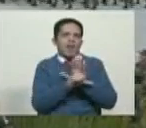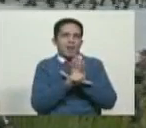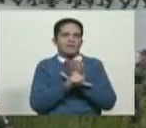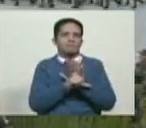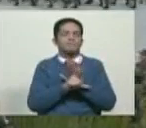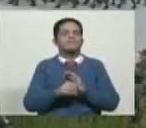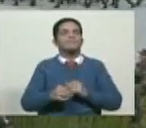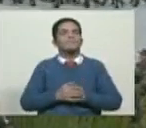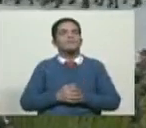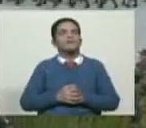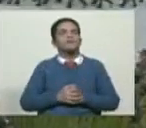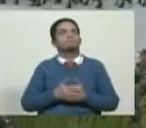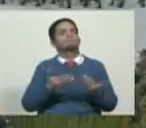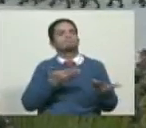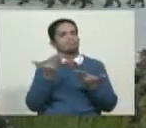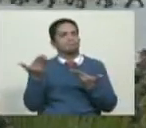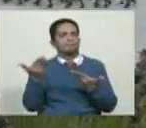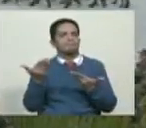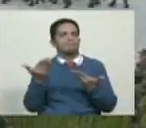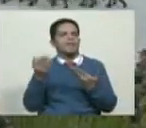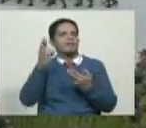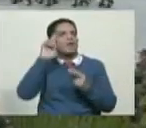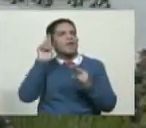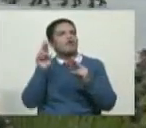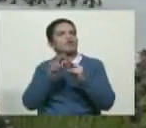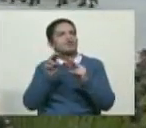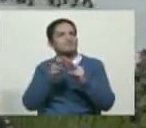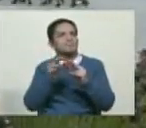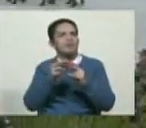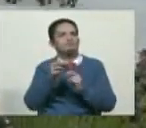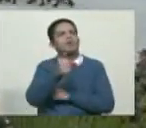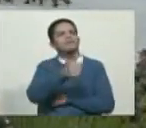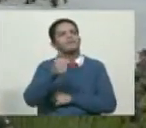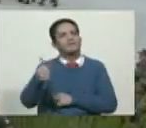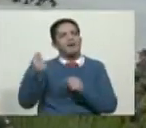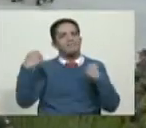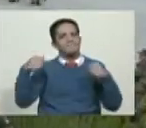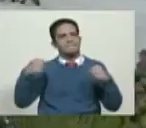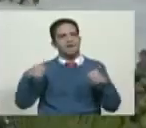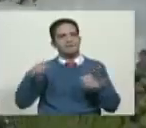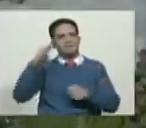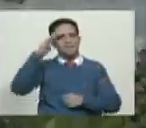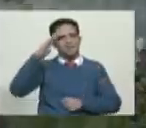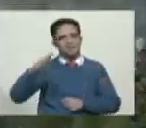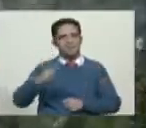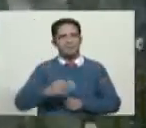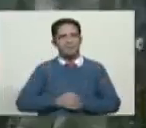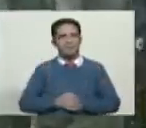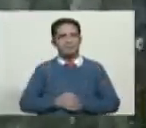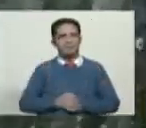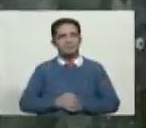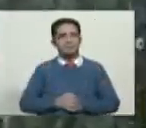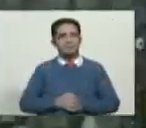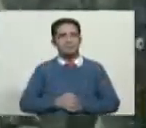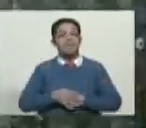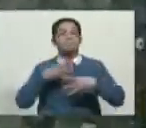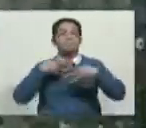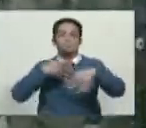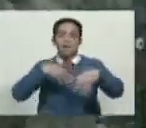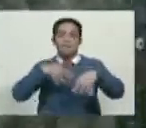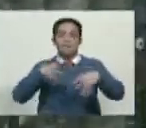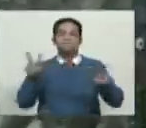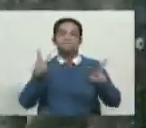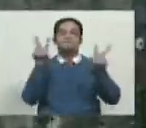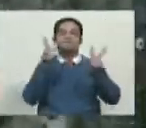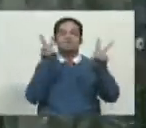dan precisamente ese reconocimiento en cada uno de estos ejercicios militares. Marcha victoriosa de